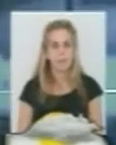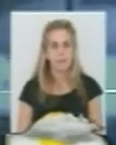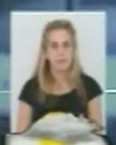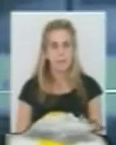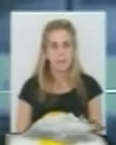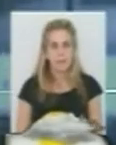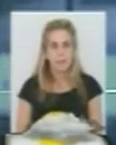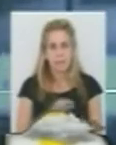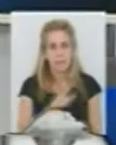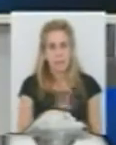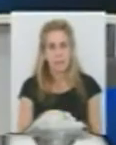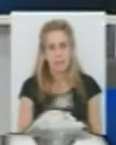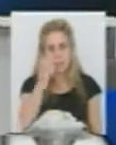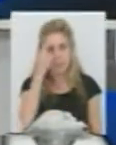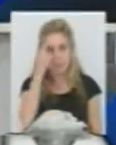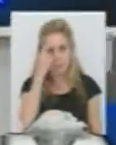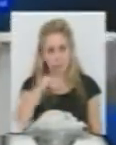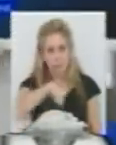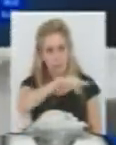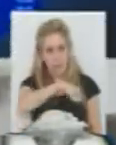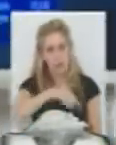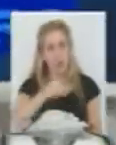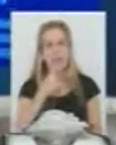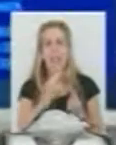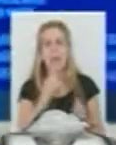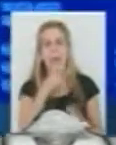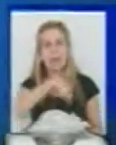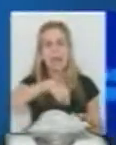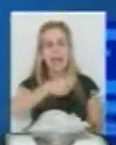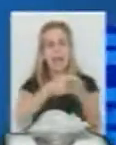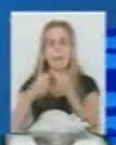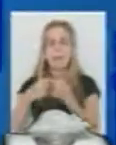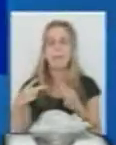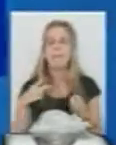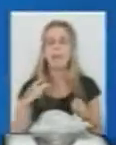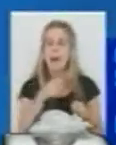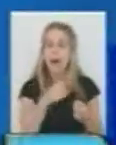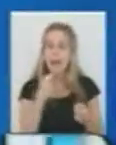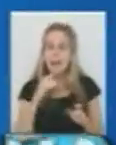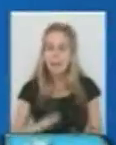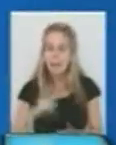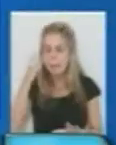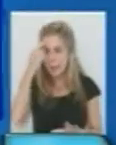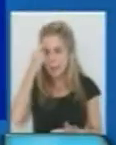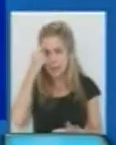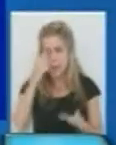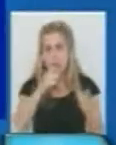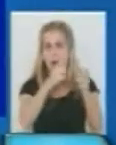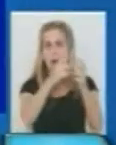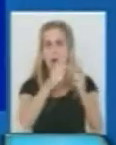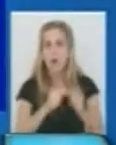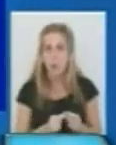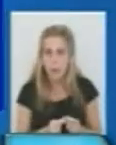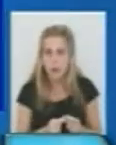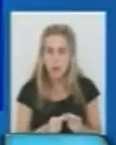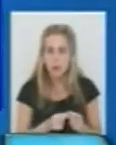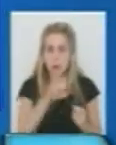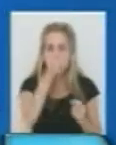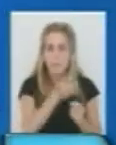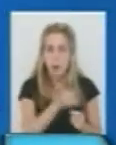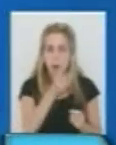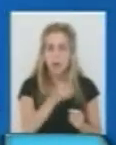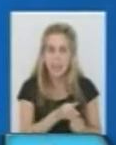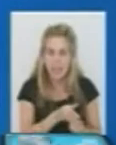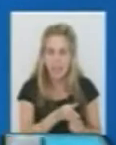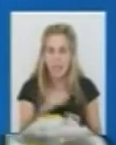las encuestas. ¿Cómo? No, quiero verle. Ahí, a ver. ¿Estás mirando? Estoy mirando